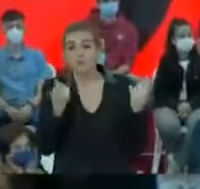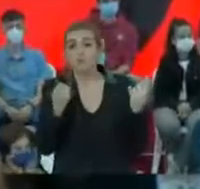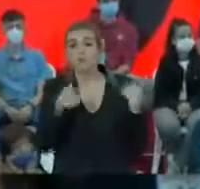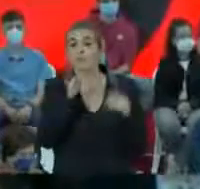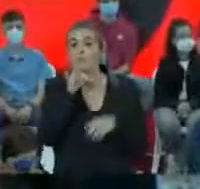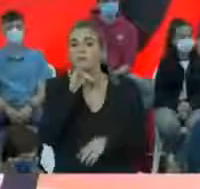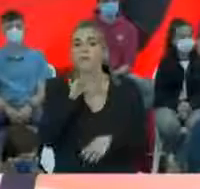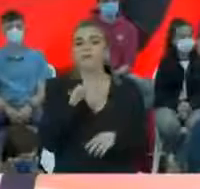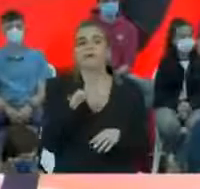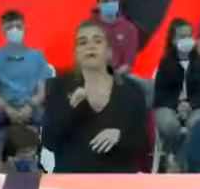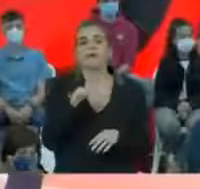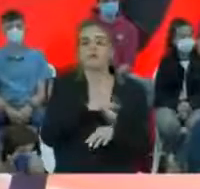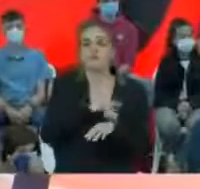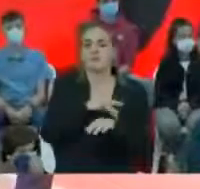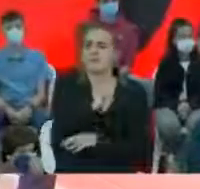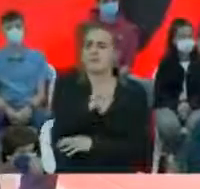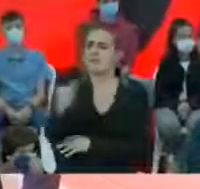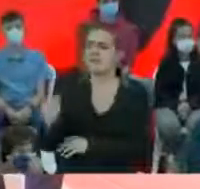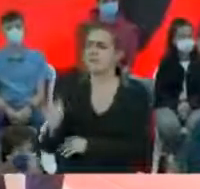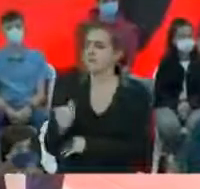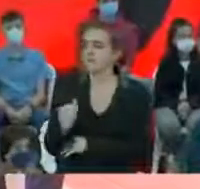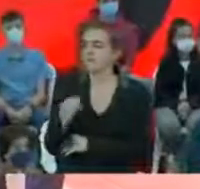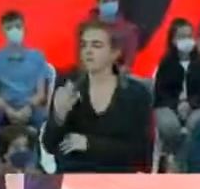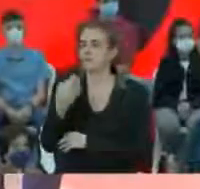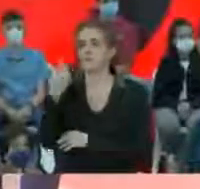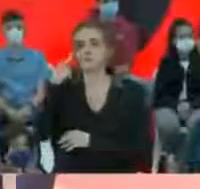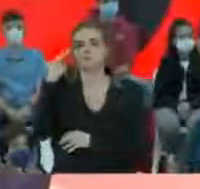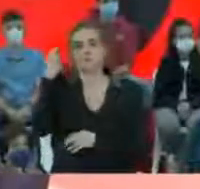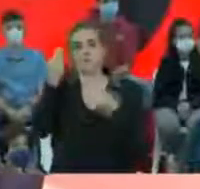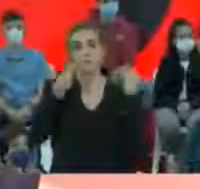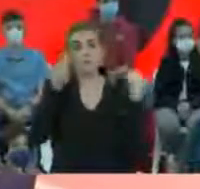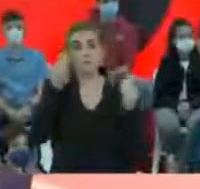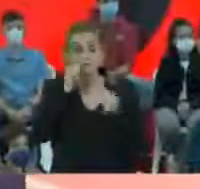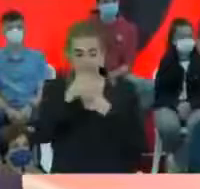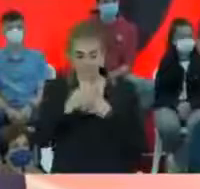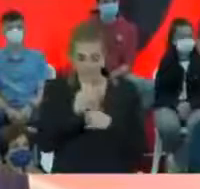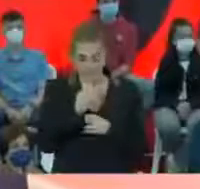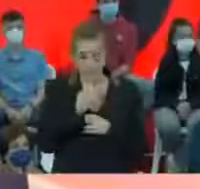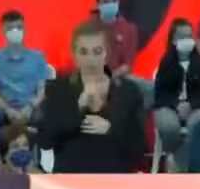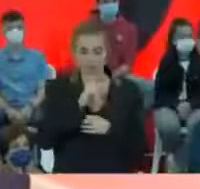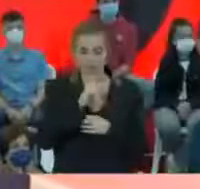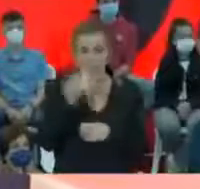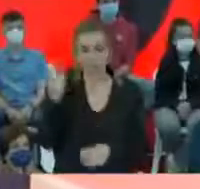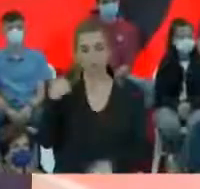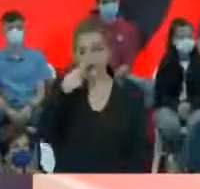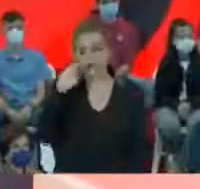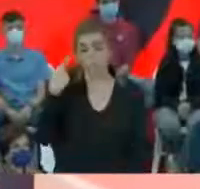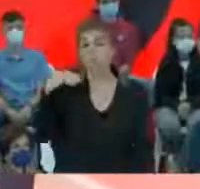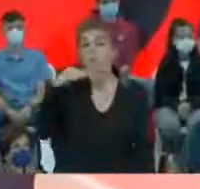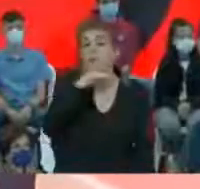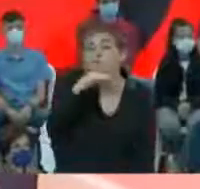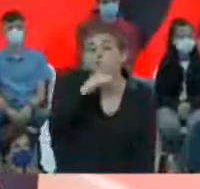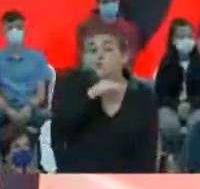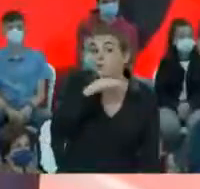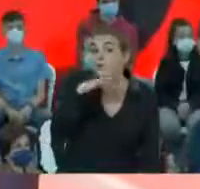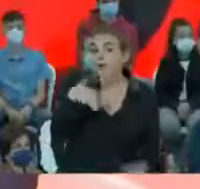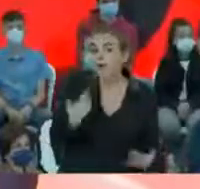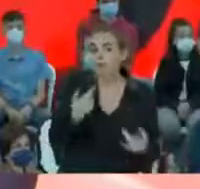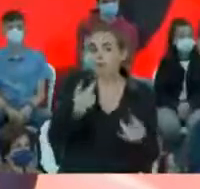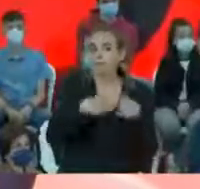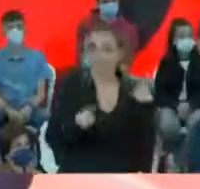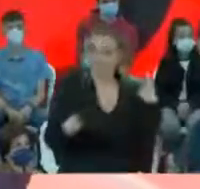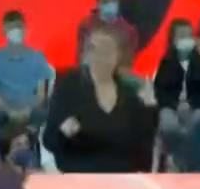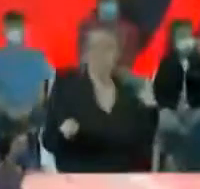enfermedad, también hagamos un ejercicio de ver cómo estábamos en el mes de octubre del año pasado y cómo estamos este mes de